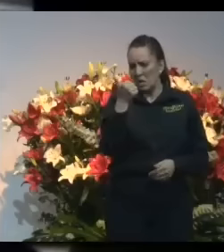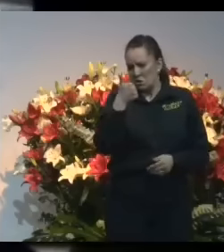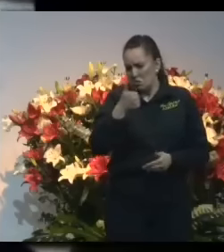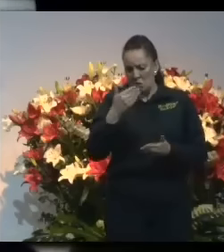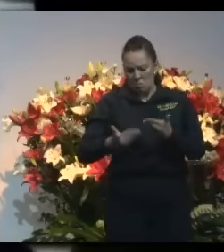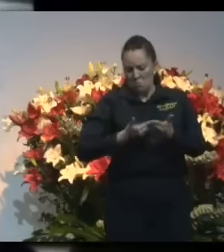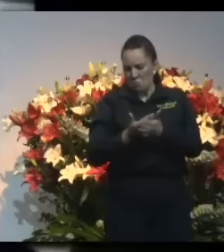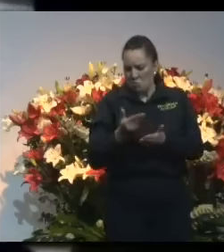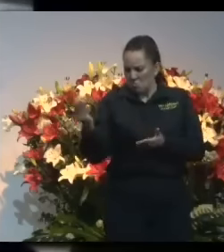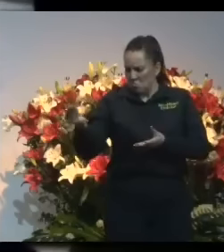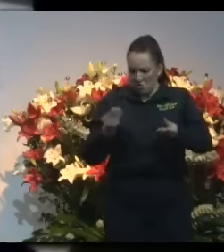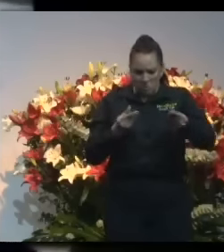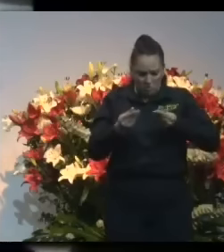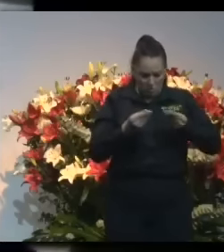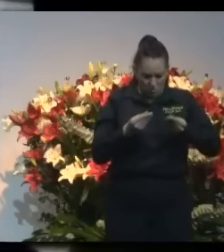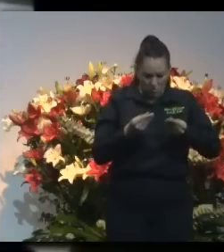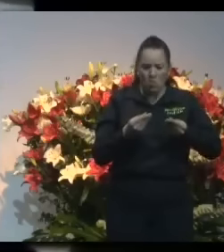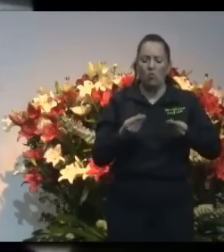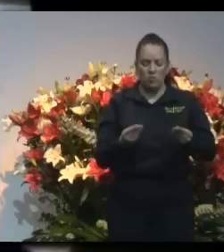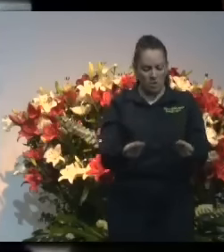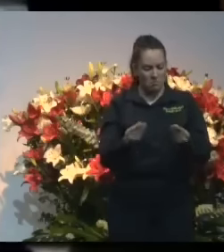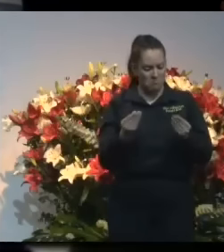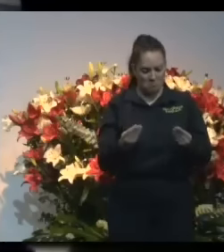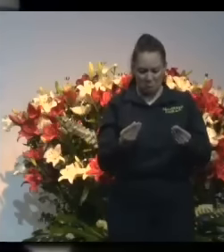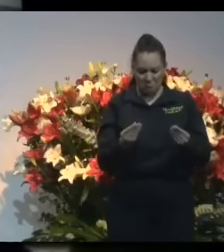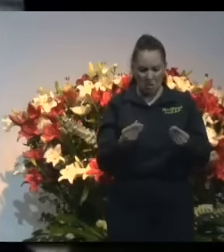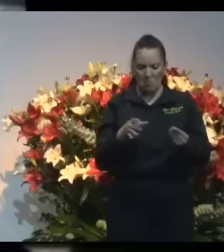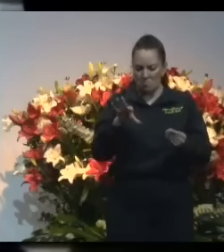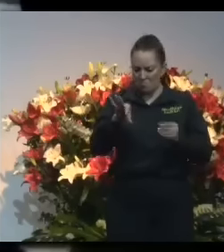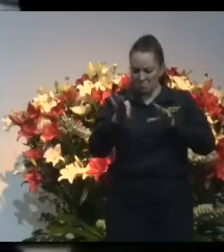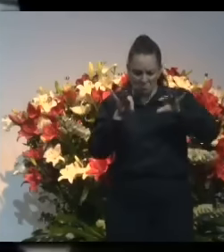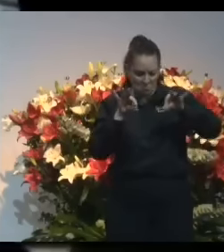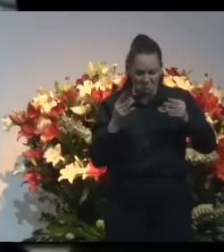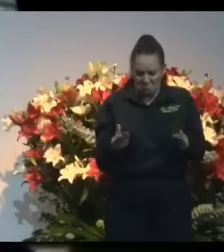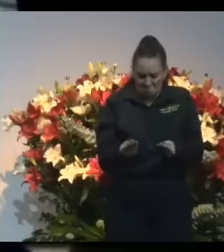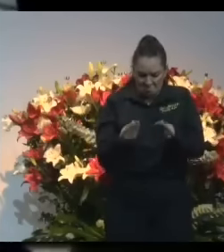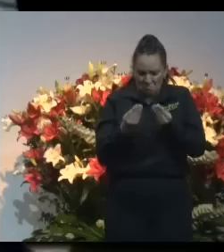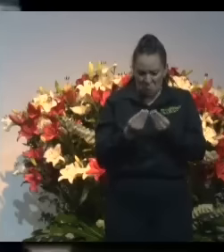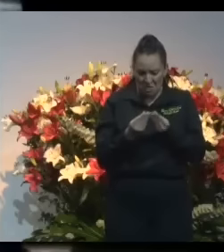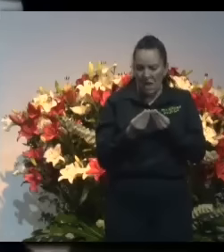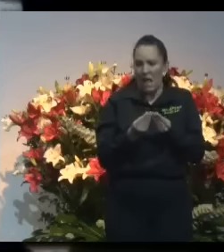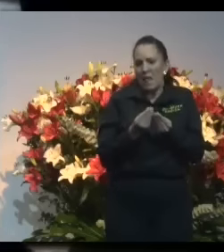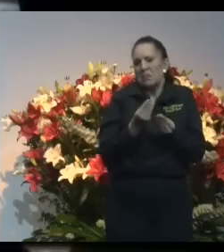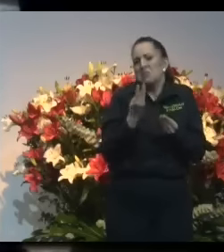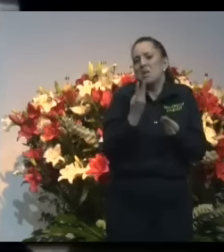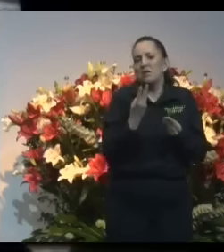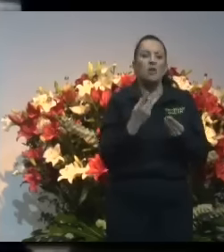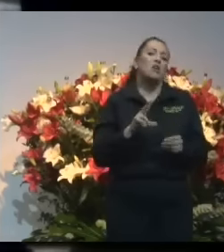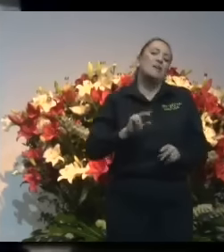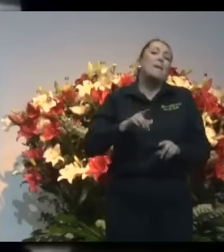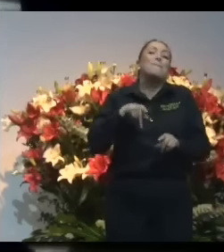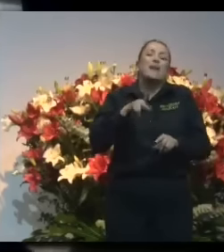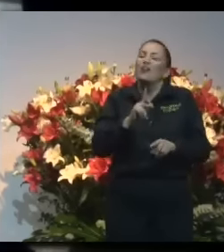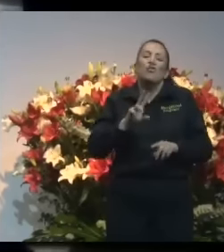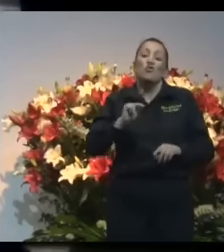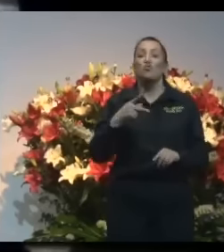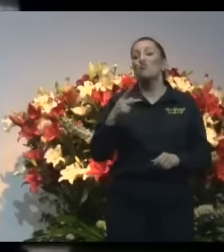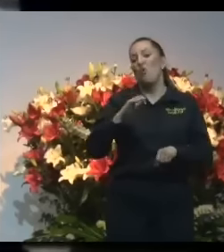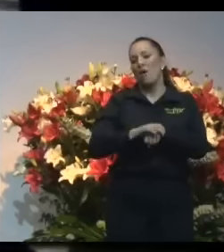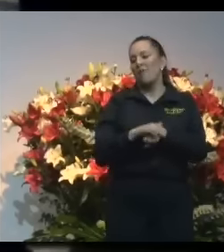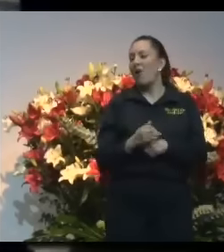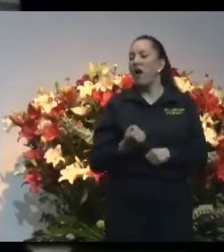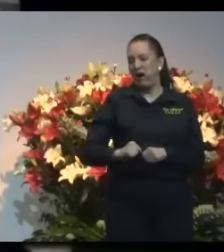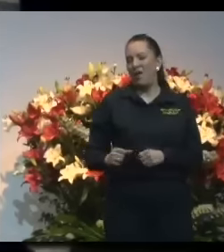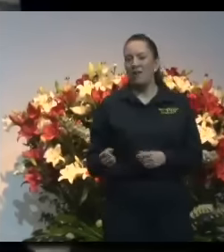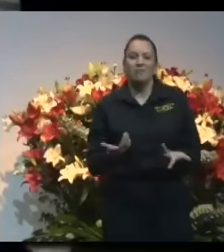dice, de estos 6, mando estos 3. Pero ya no es sus cuates. Y estas personas que llegan saben que no se la